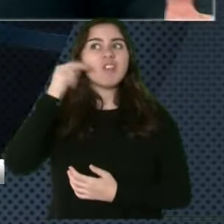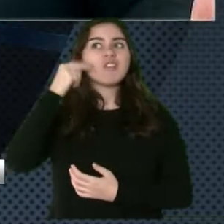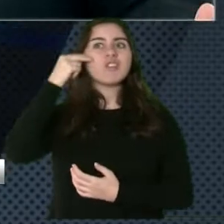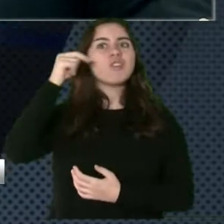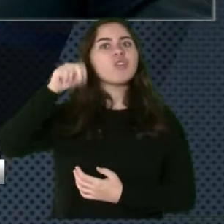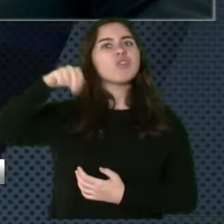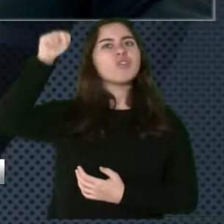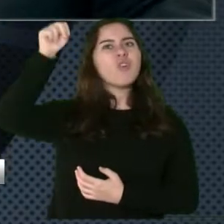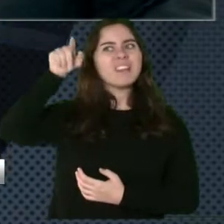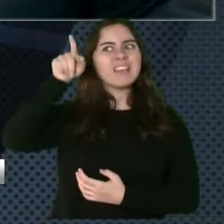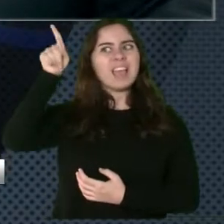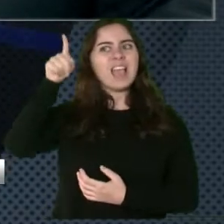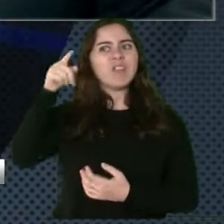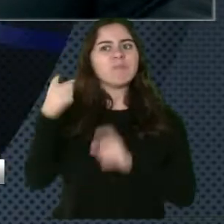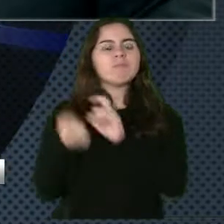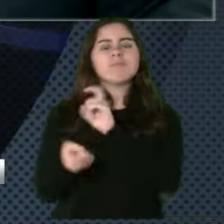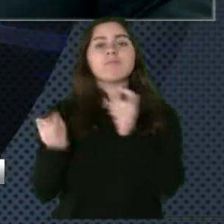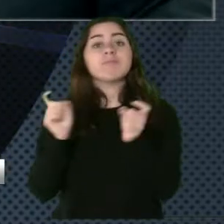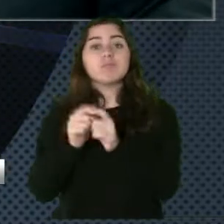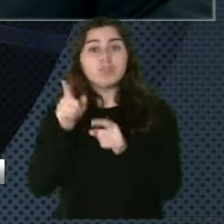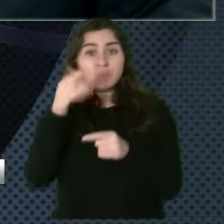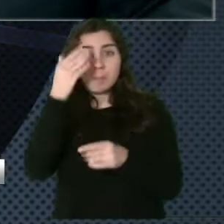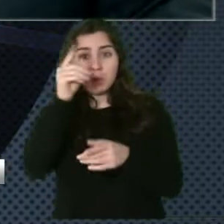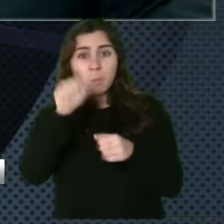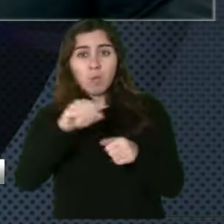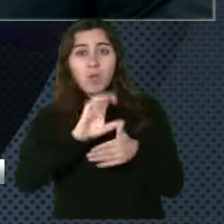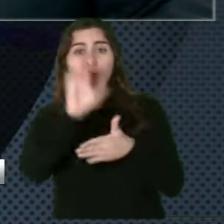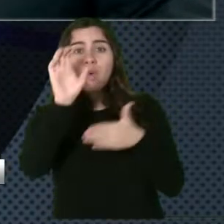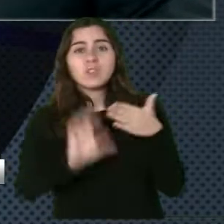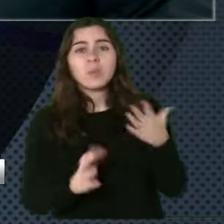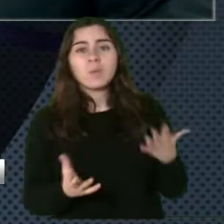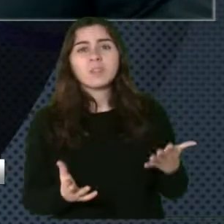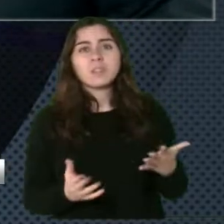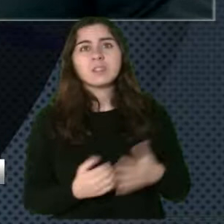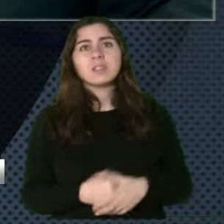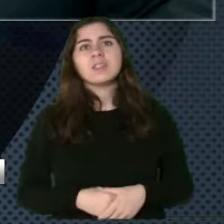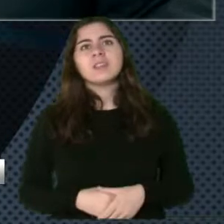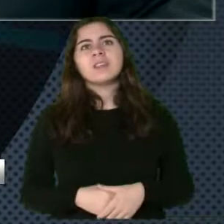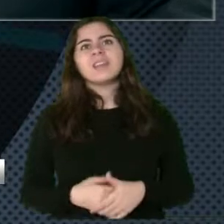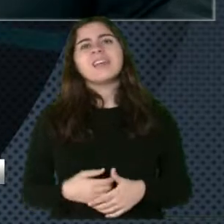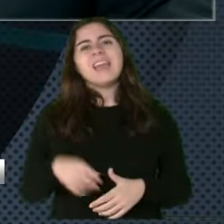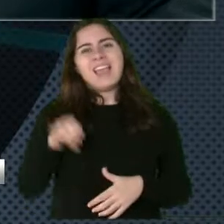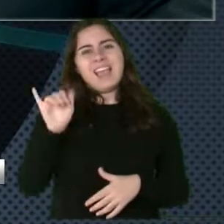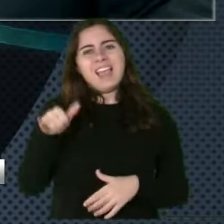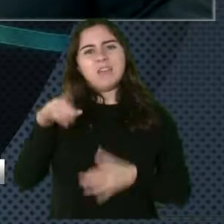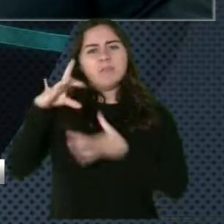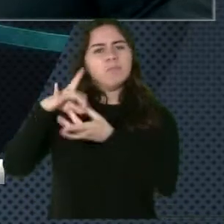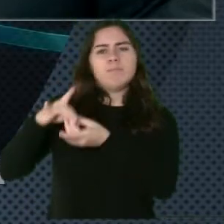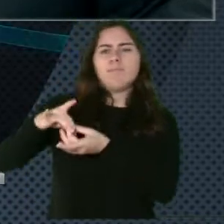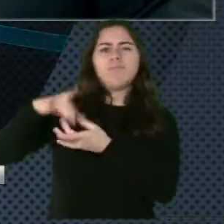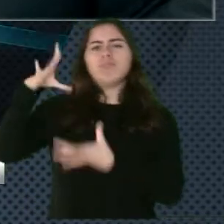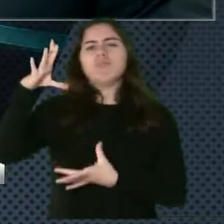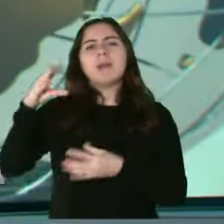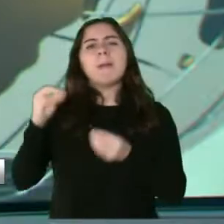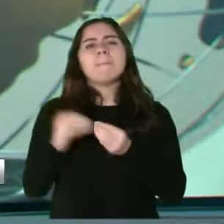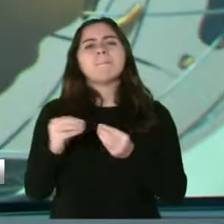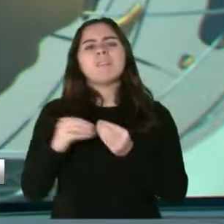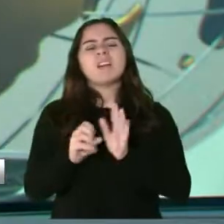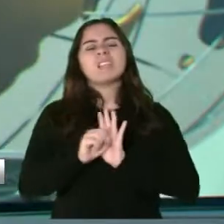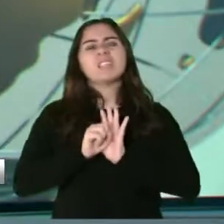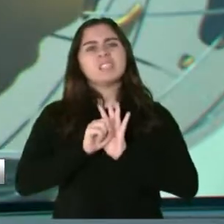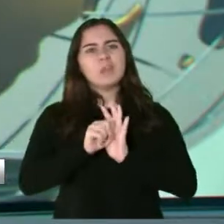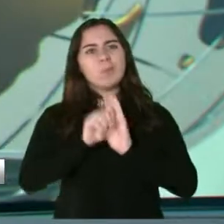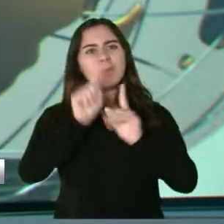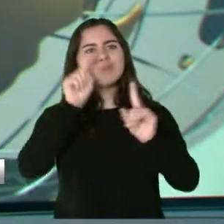tener consecuencias, ¿o no? Las consecuencias pueden, bueno, la acción es más bien simbólica y tiene como objetivo tratar